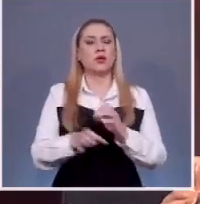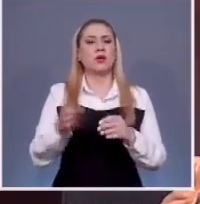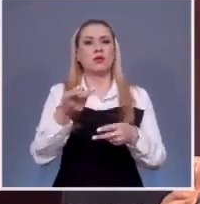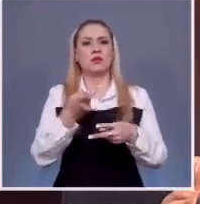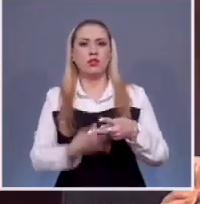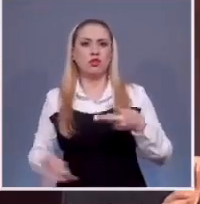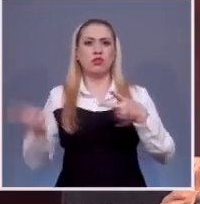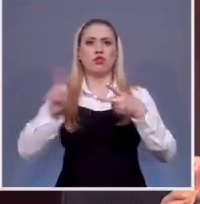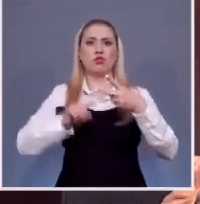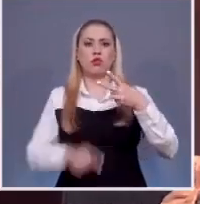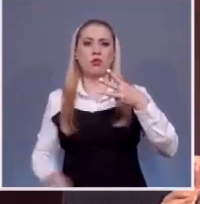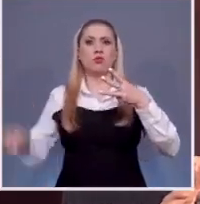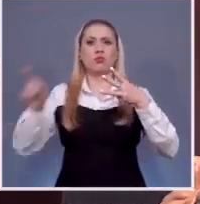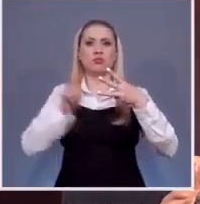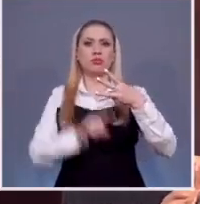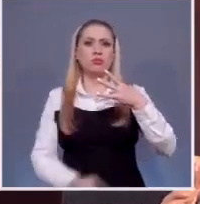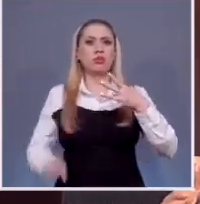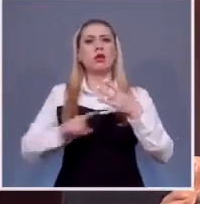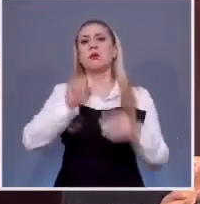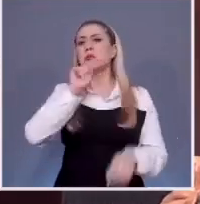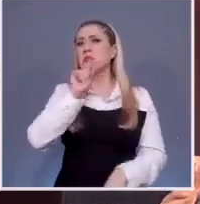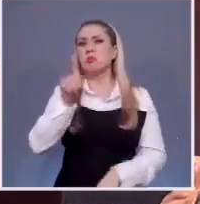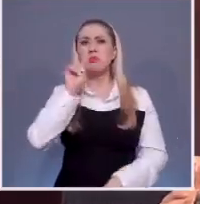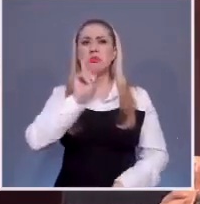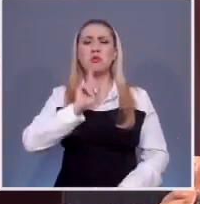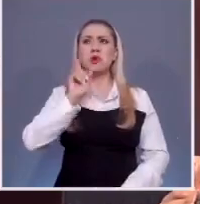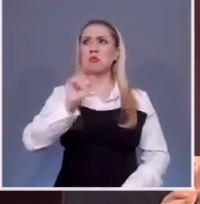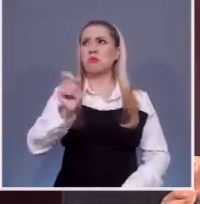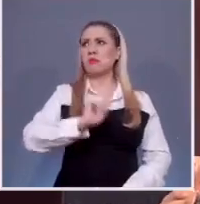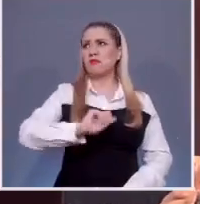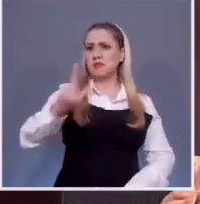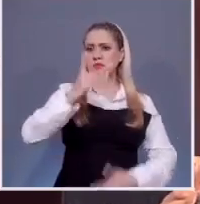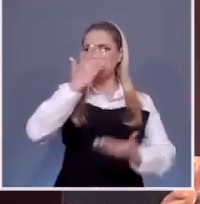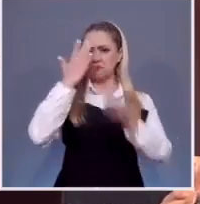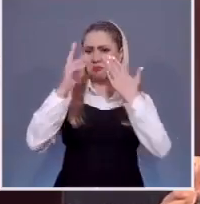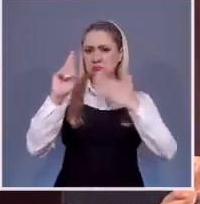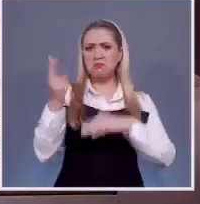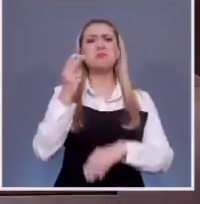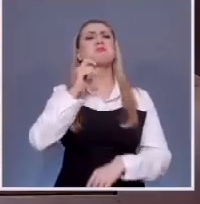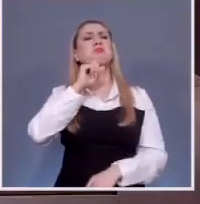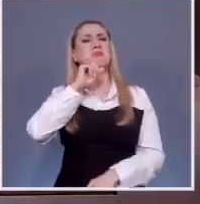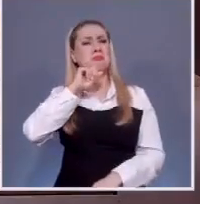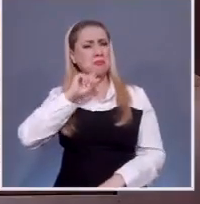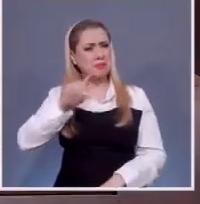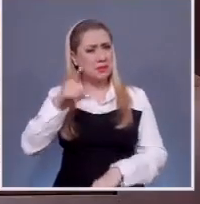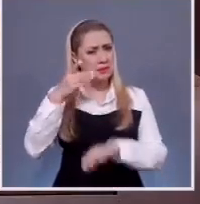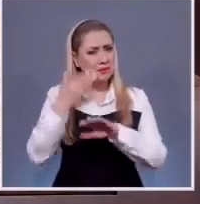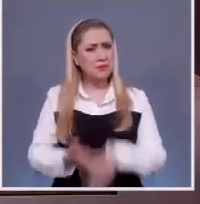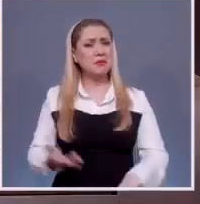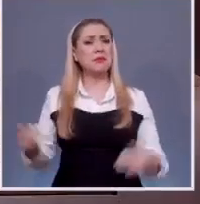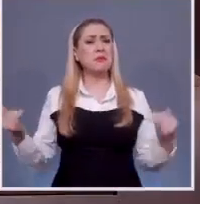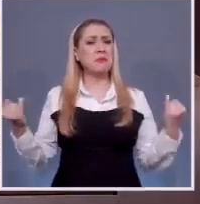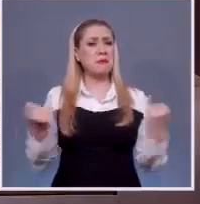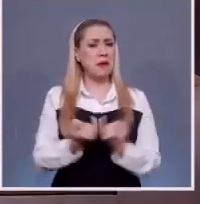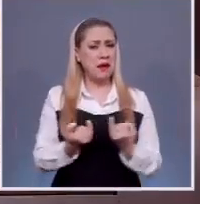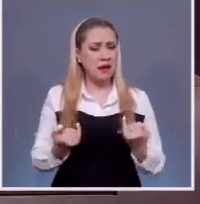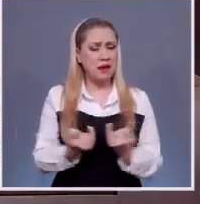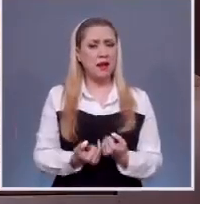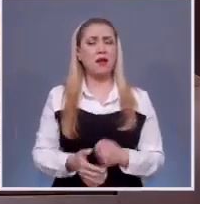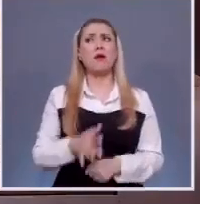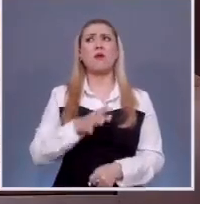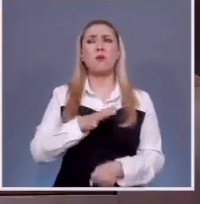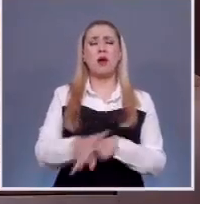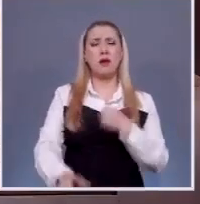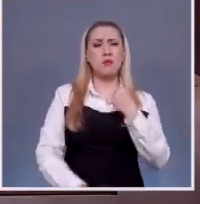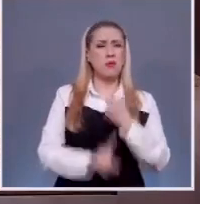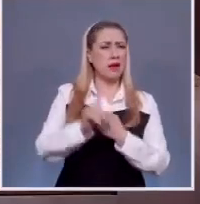mujer preparada y una mujer, ¿no? Se vive esa violencia obstétrica. Sí, y creo que tú haces una pregunta, ¿no? ¿Cuáles son los focos rojos? Y me parece que un gran foco